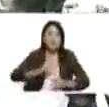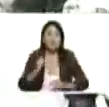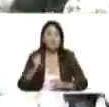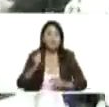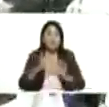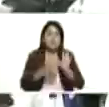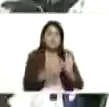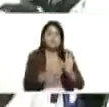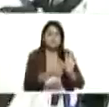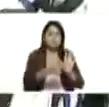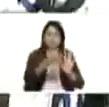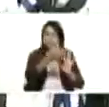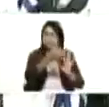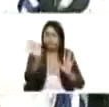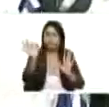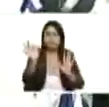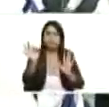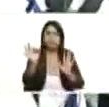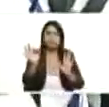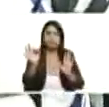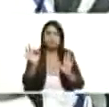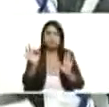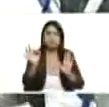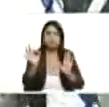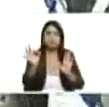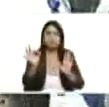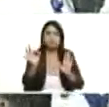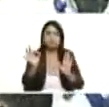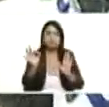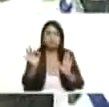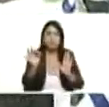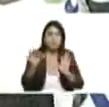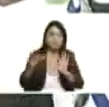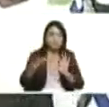factor preponderante, junto al poder popular,